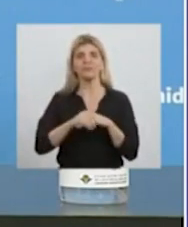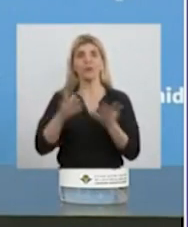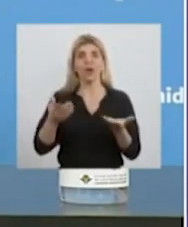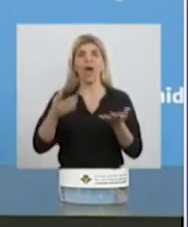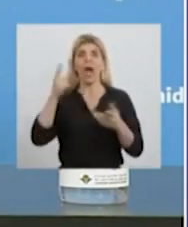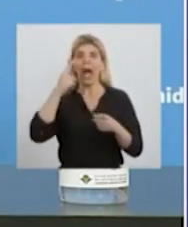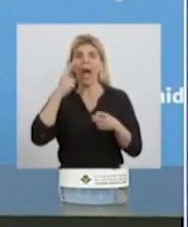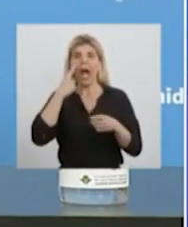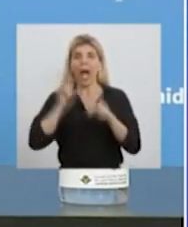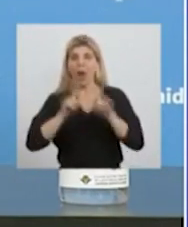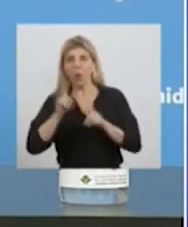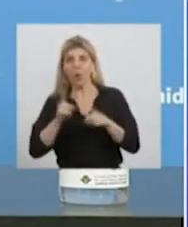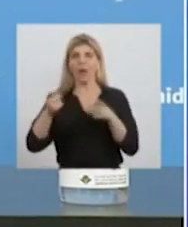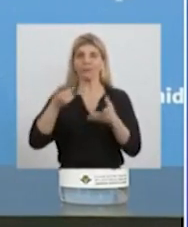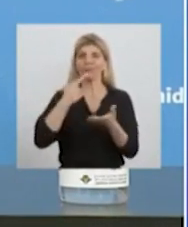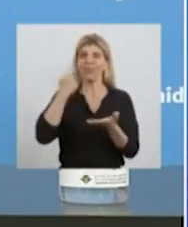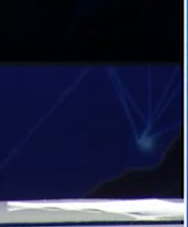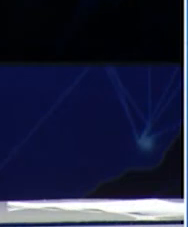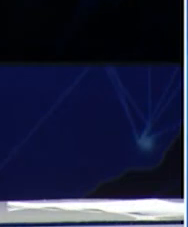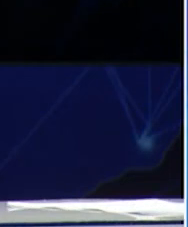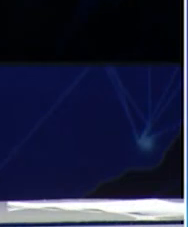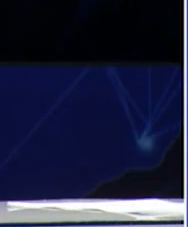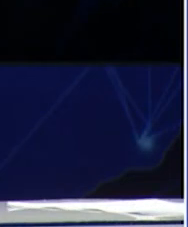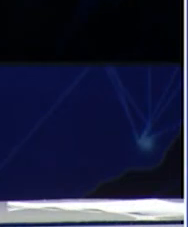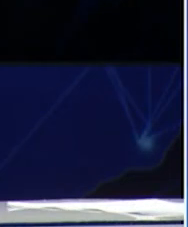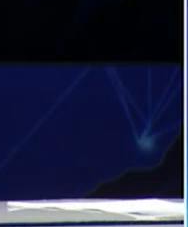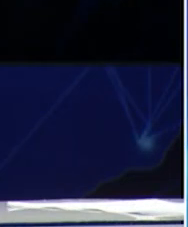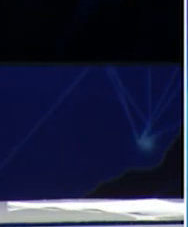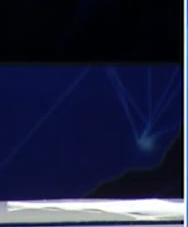cometió el ministro de Relaciones Exteriores. Bien, Claudio, te agradecemos